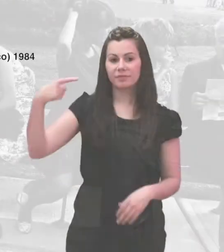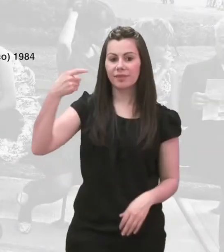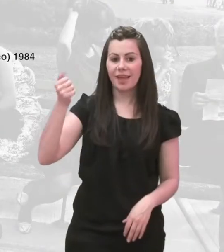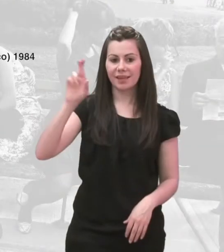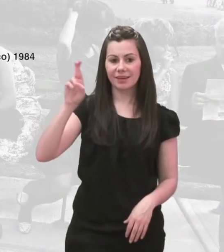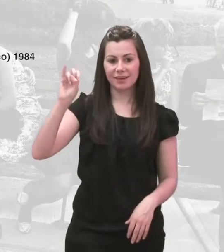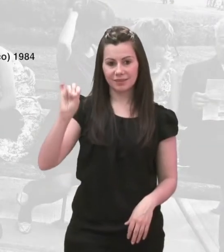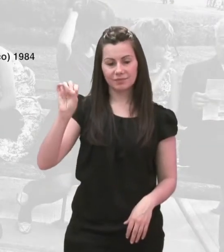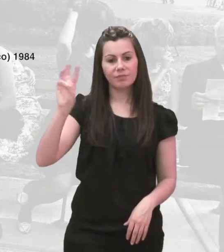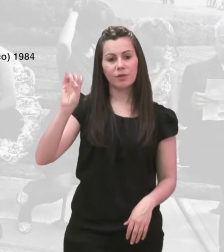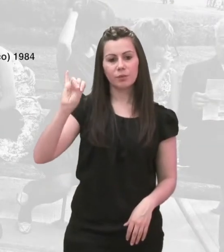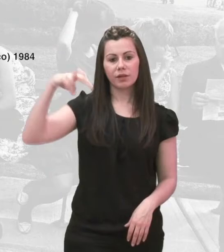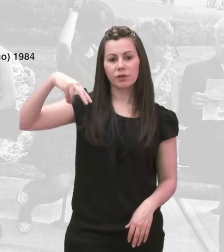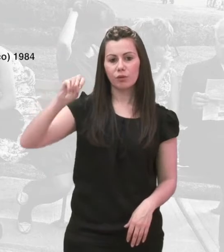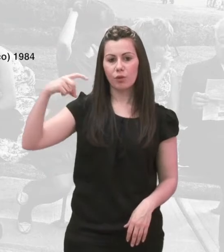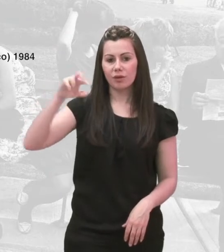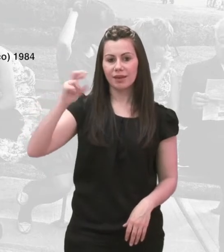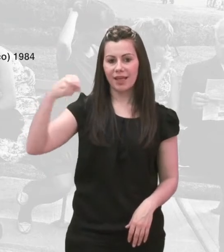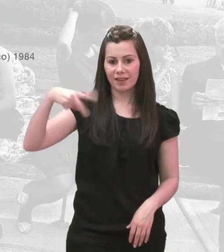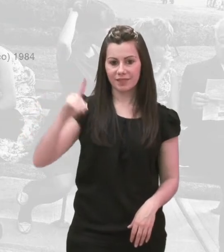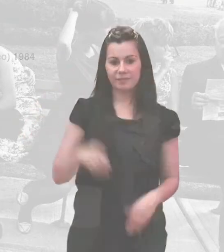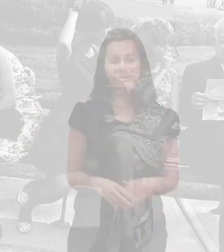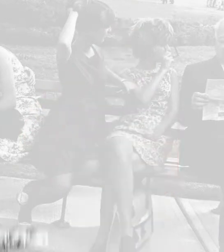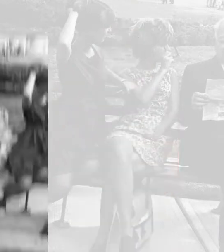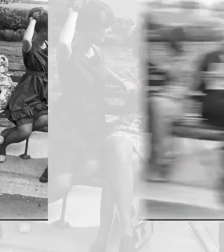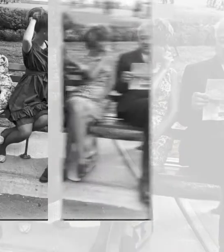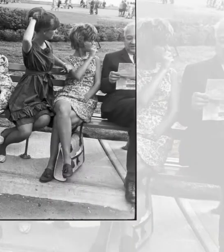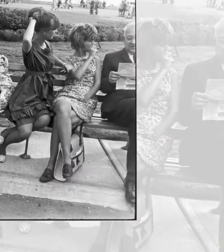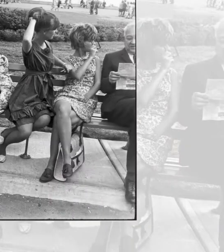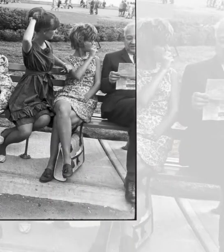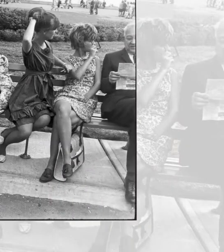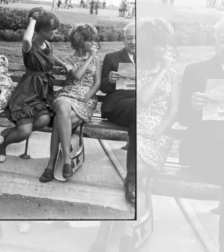Gary Winogrand. Las mujeres son hermosas.